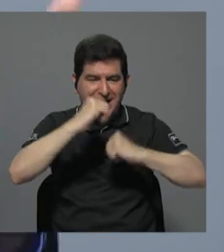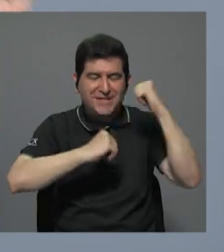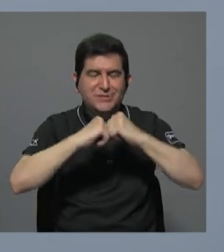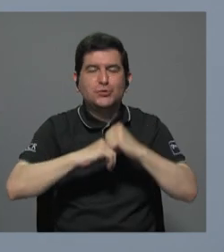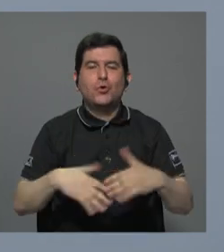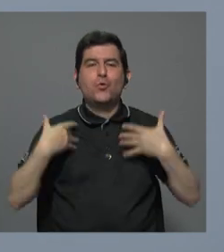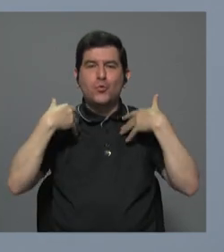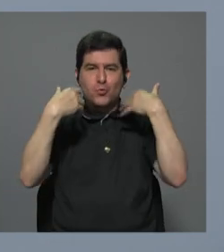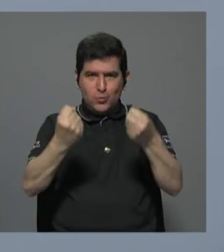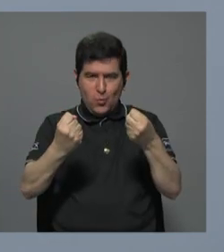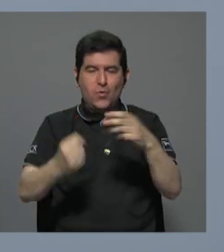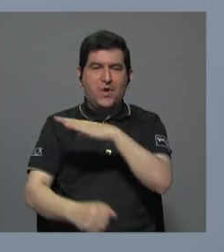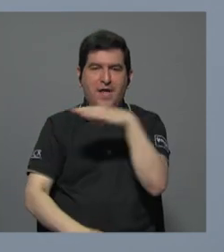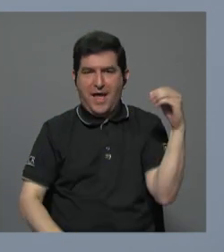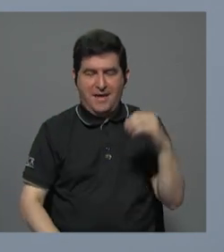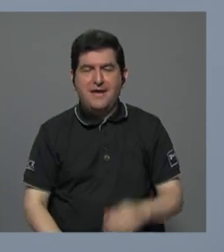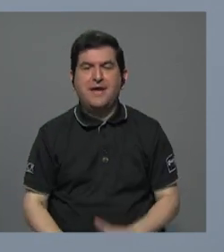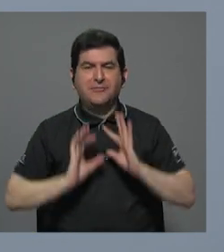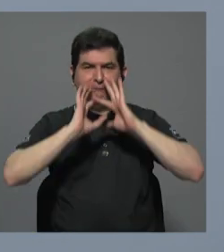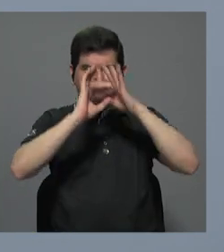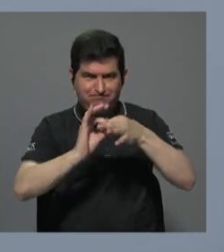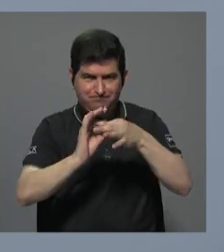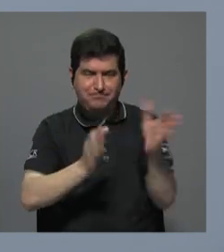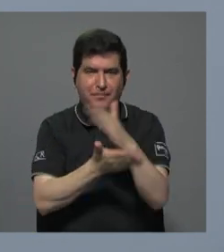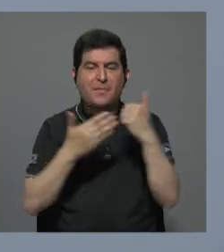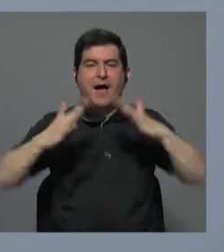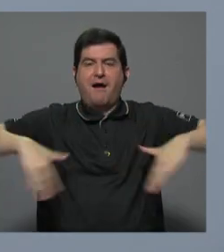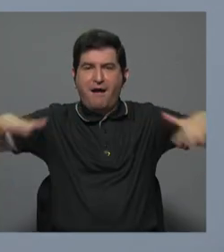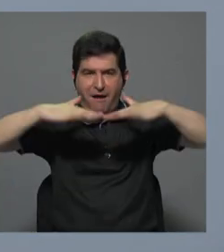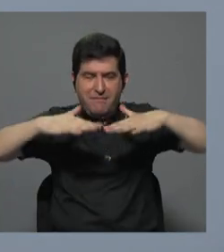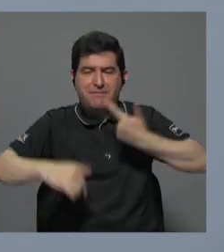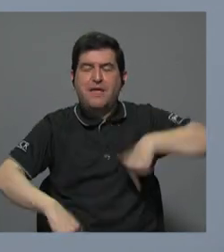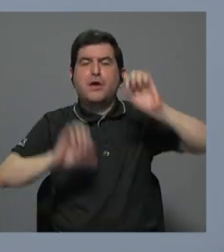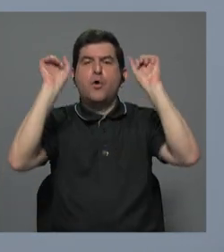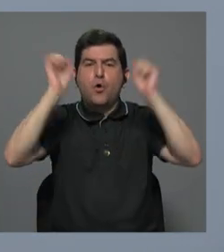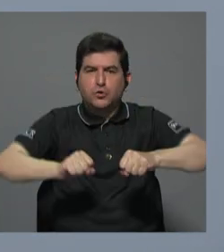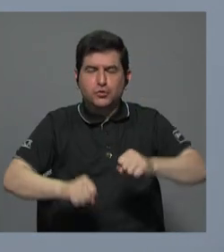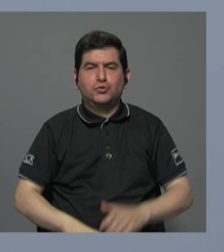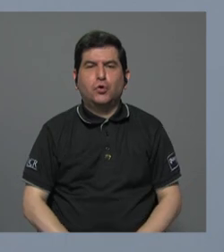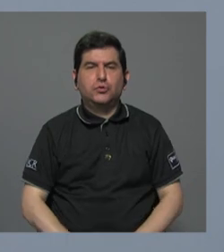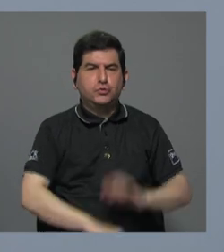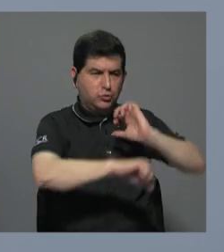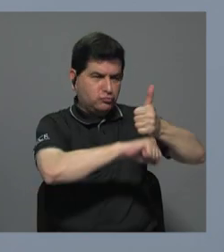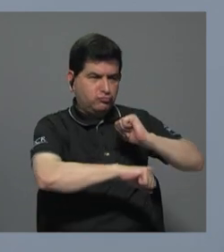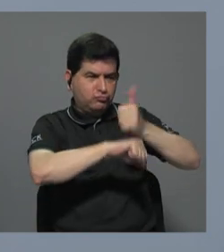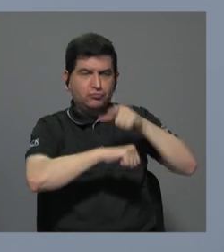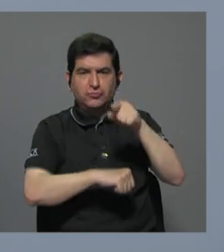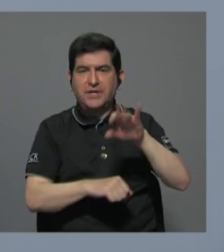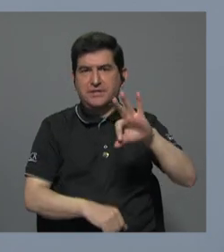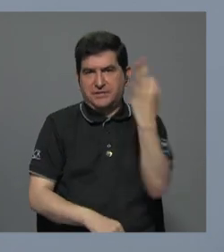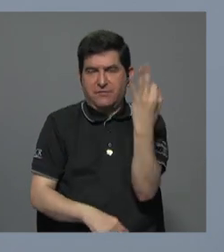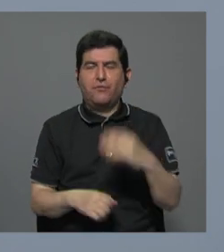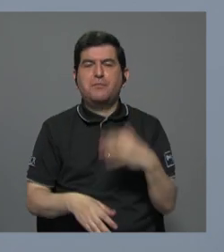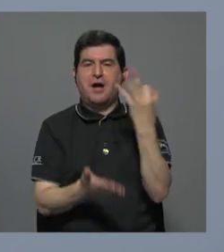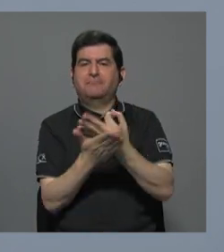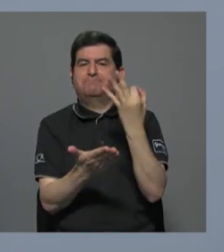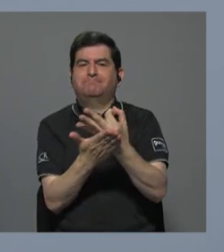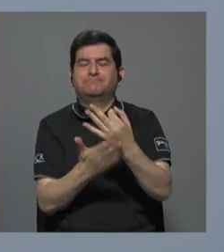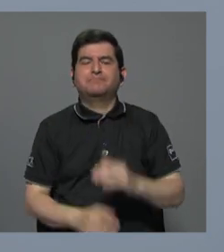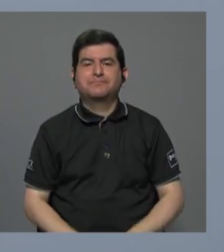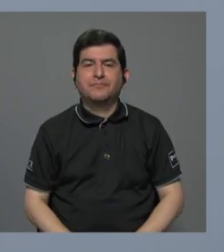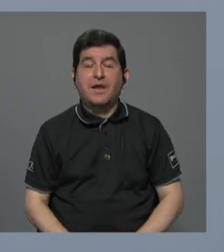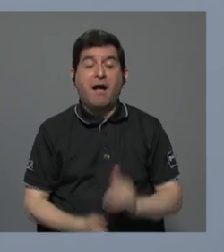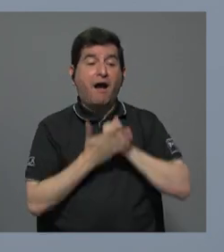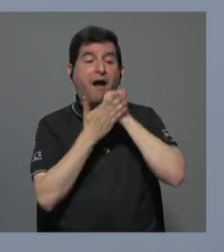salud y además de eso lo que tiene que ver con la parte ambiental nosotros podríamos hacer colocación en este sentido para poder financiarlas y